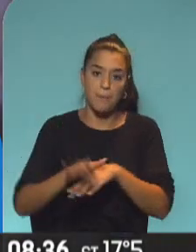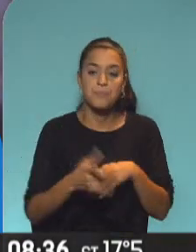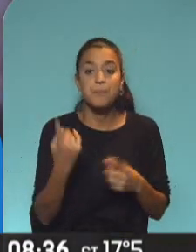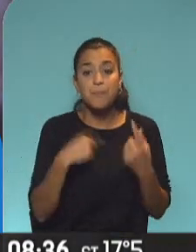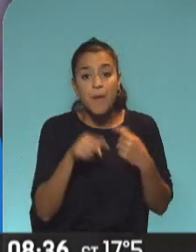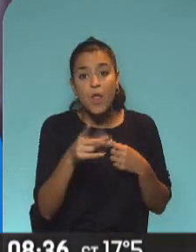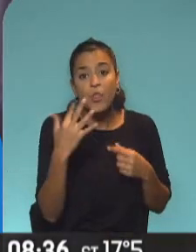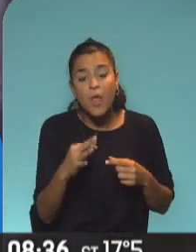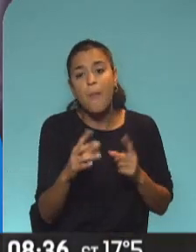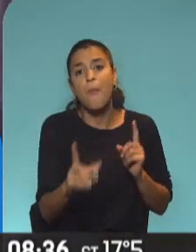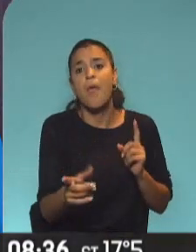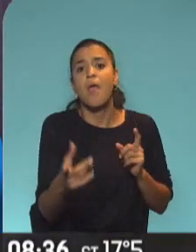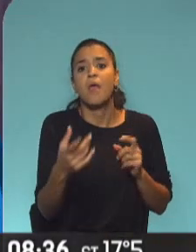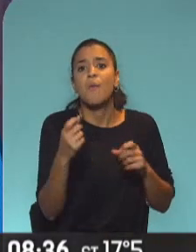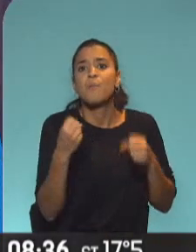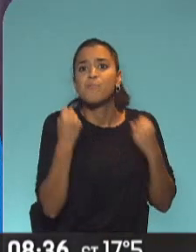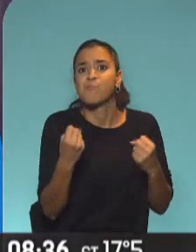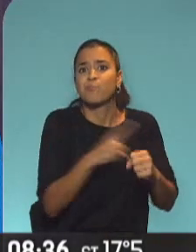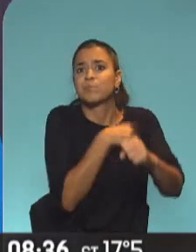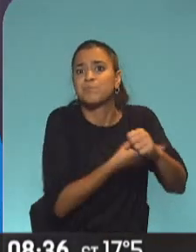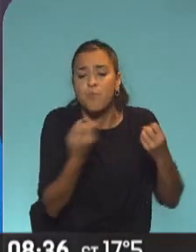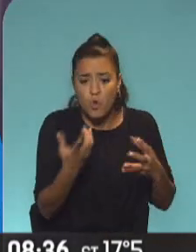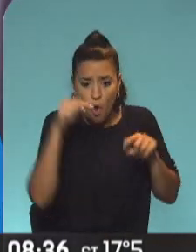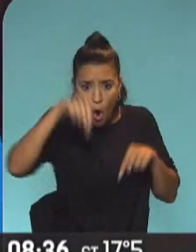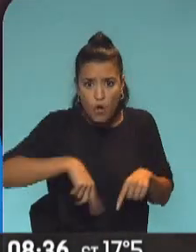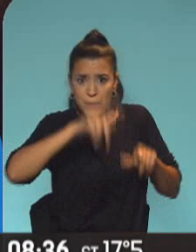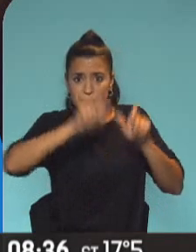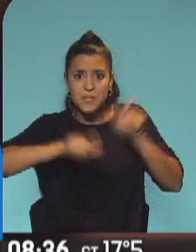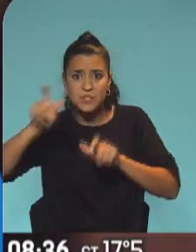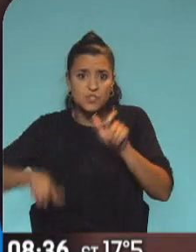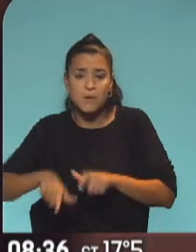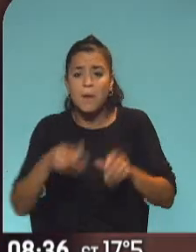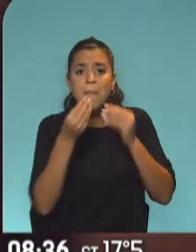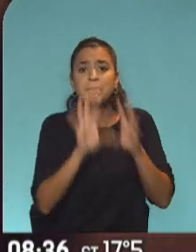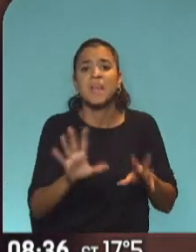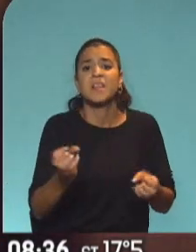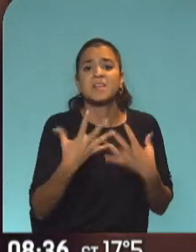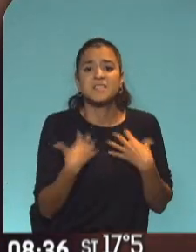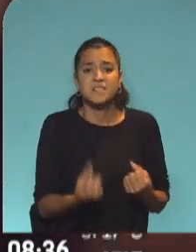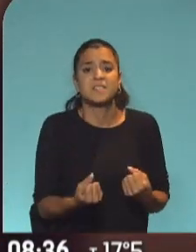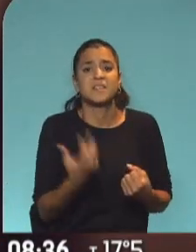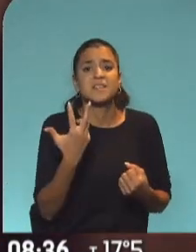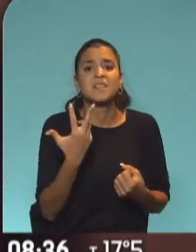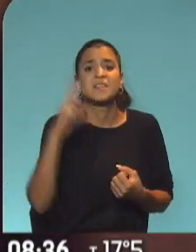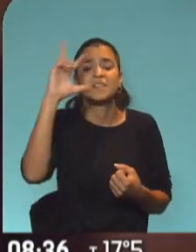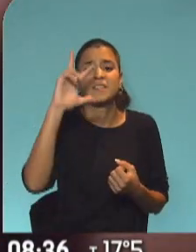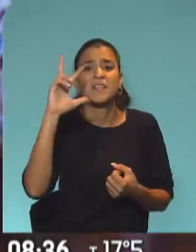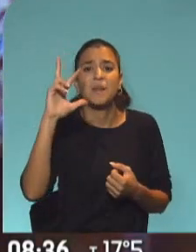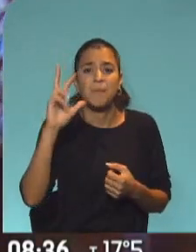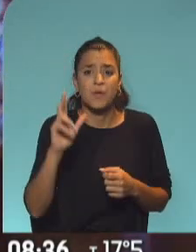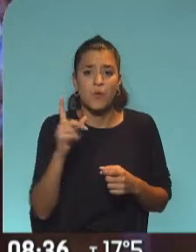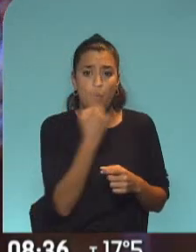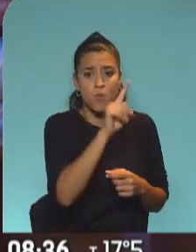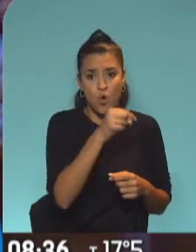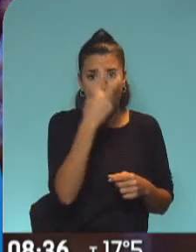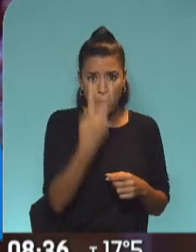hay que enfrentar ese poderío porque la gente hoy está perdiendo su salud. De hecho, se triplicó la morbimortalidad, pasó de